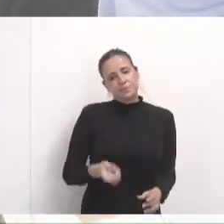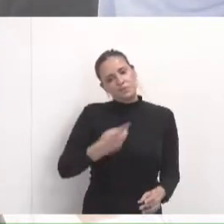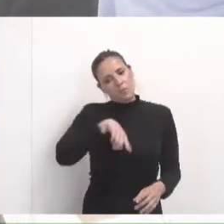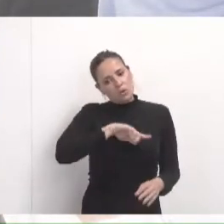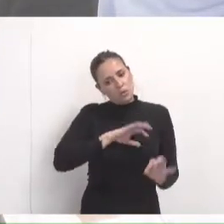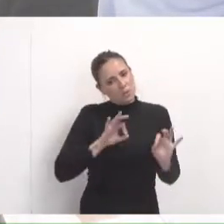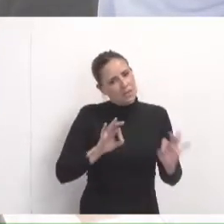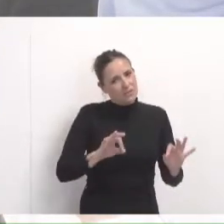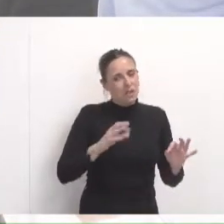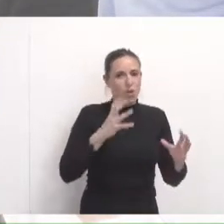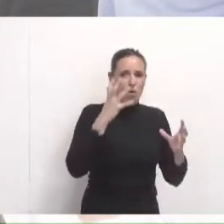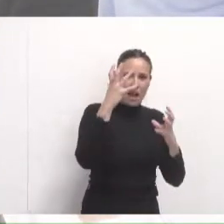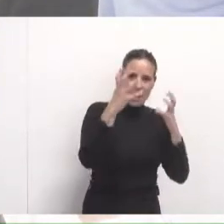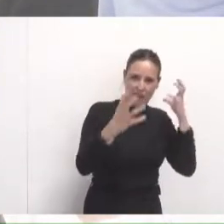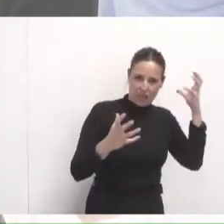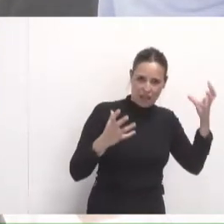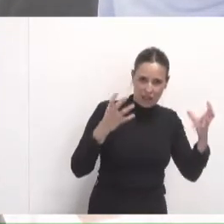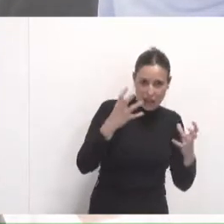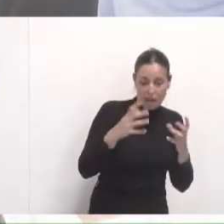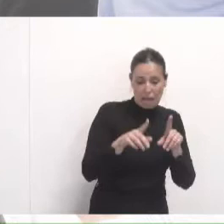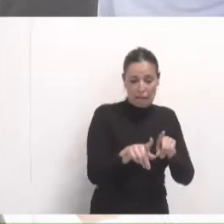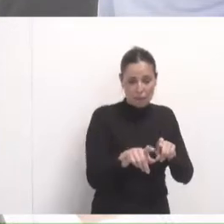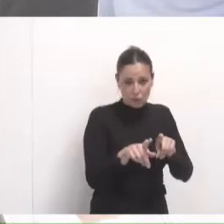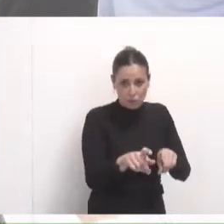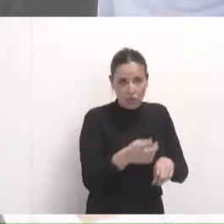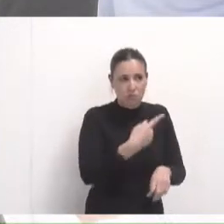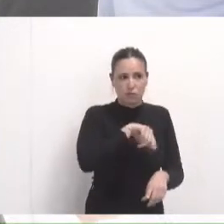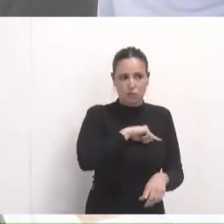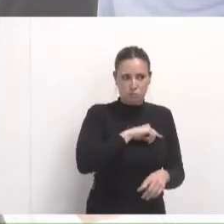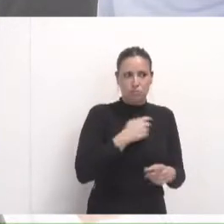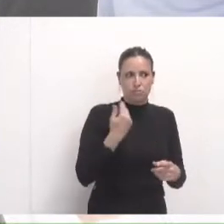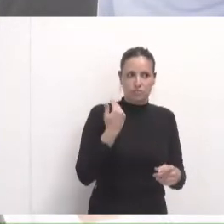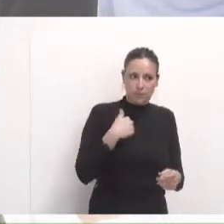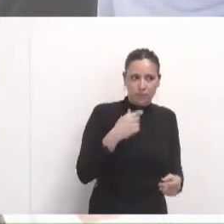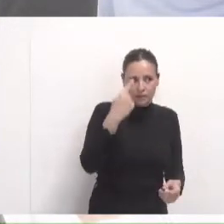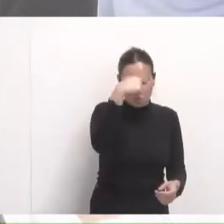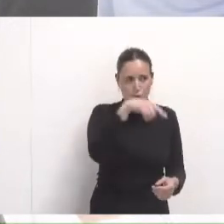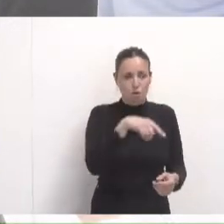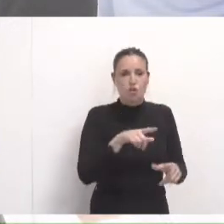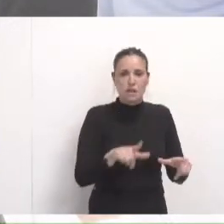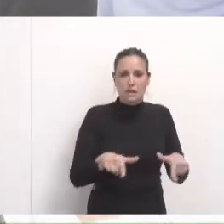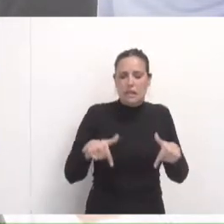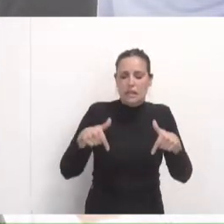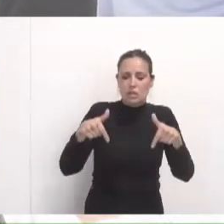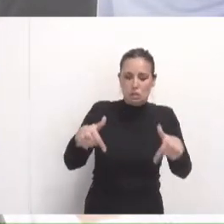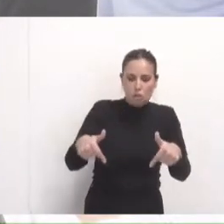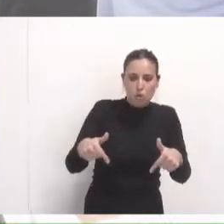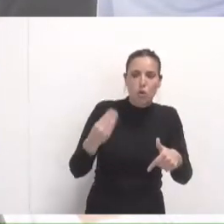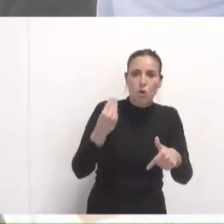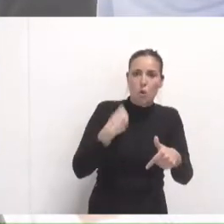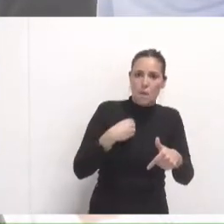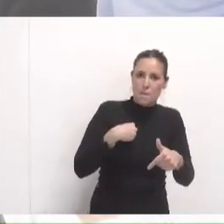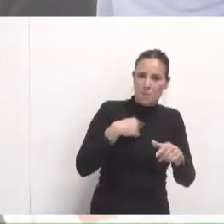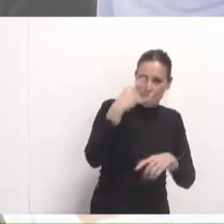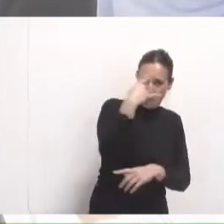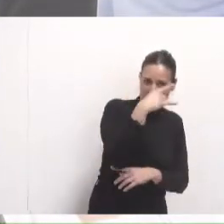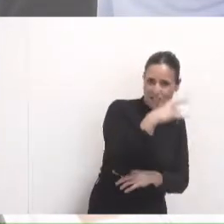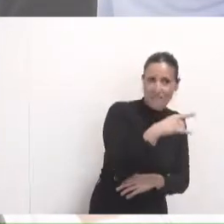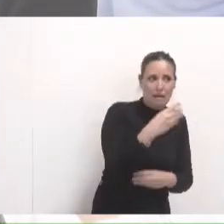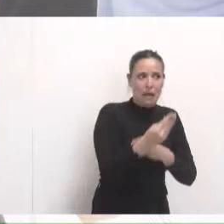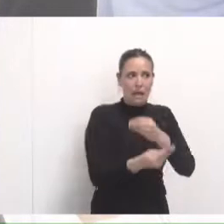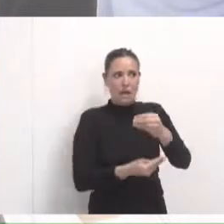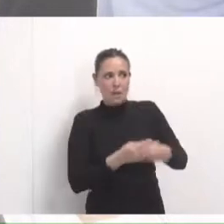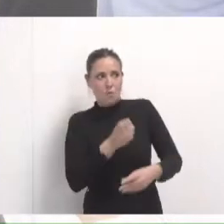caso de ganadería, tenemos ya un anteproyecto de cómo hacer un aprovechamiento de los residuos ganaderos, en este caso los residuos vaporinos, bajo esa premisa de